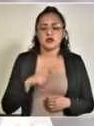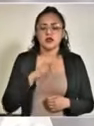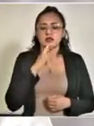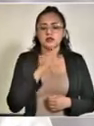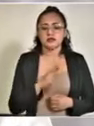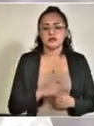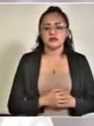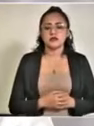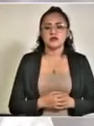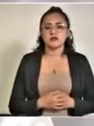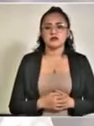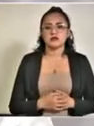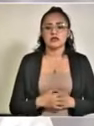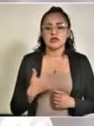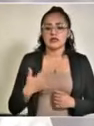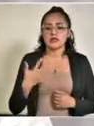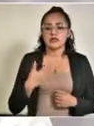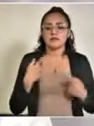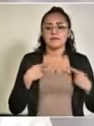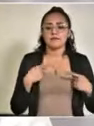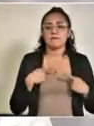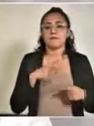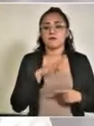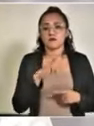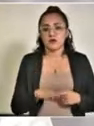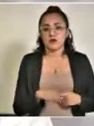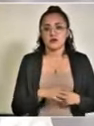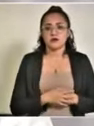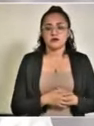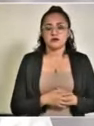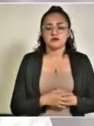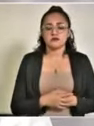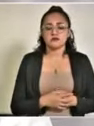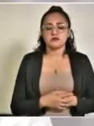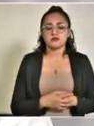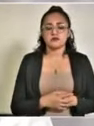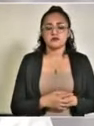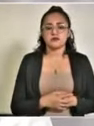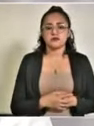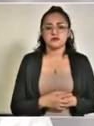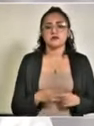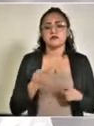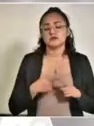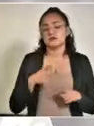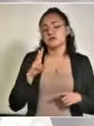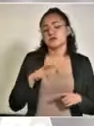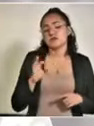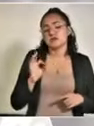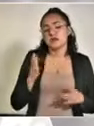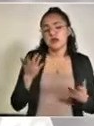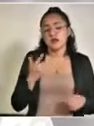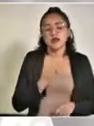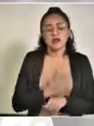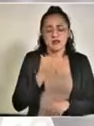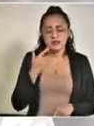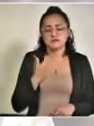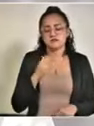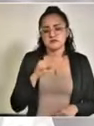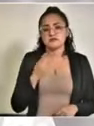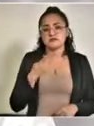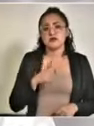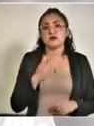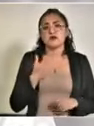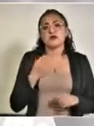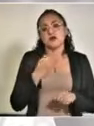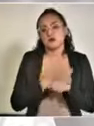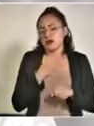reportamos 15 fallecimientos, que son muy graves, pero es un número que